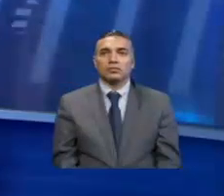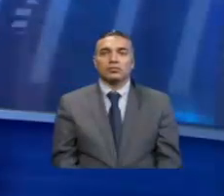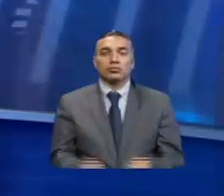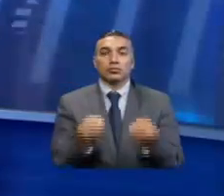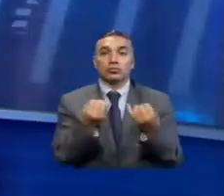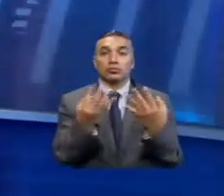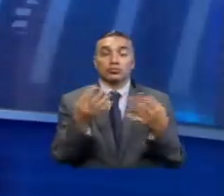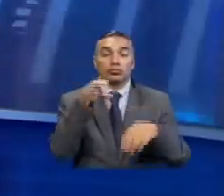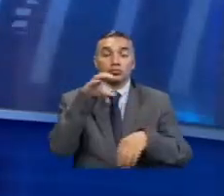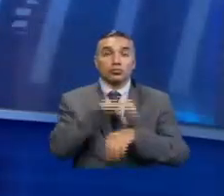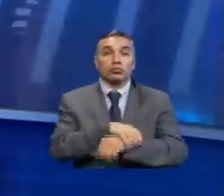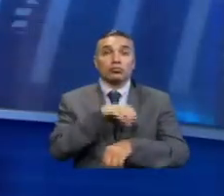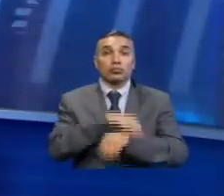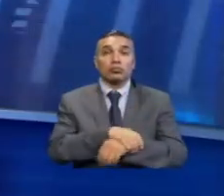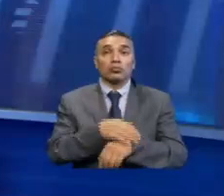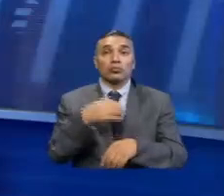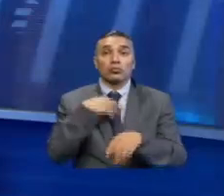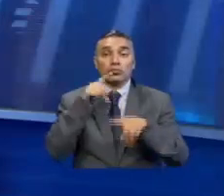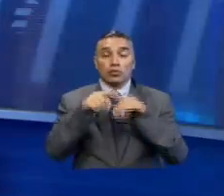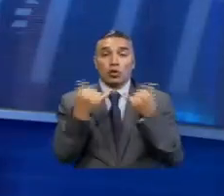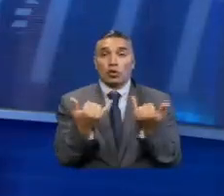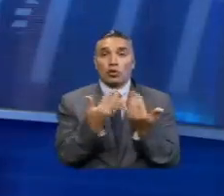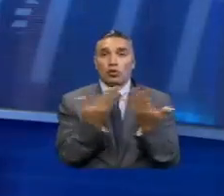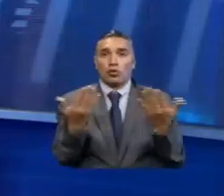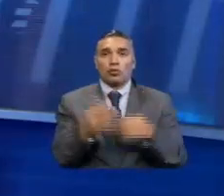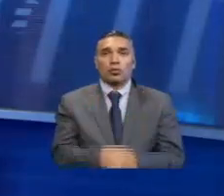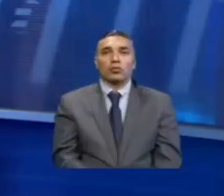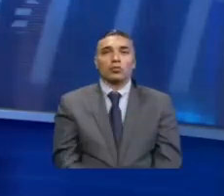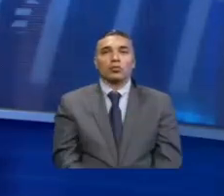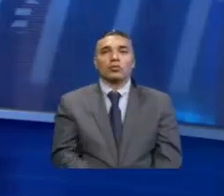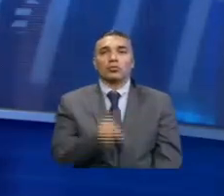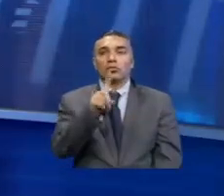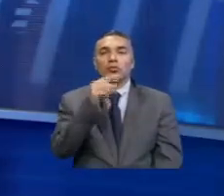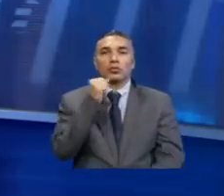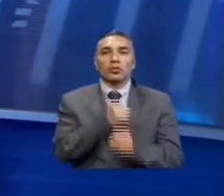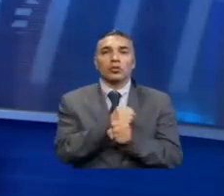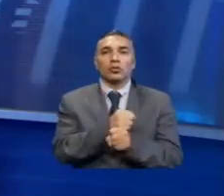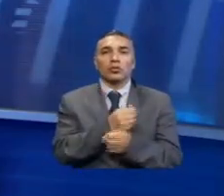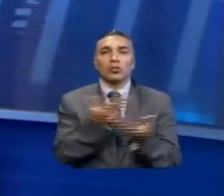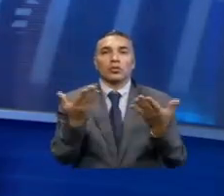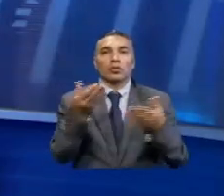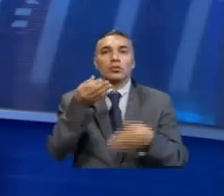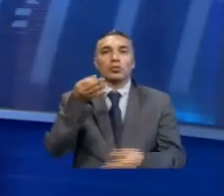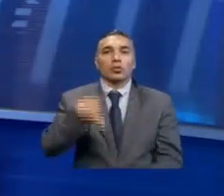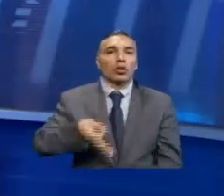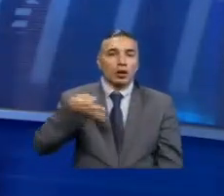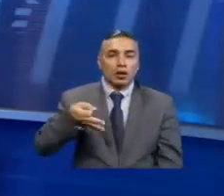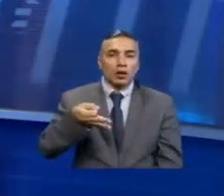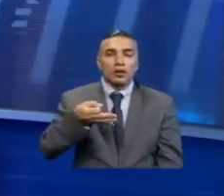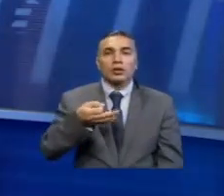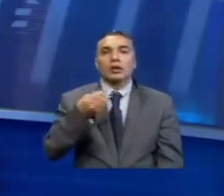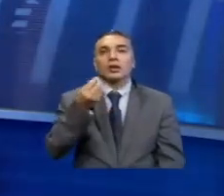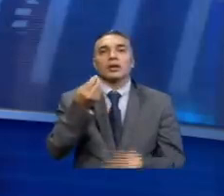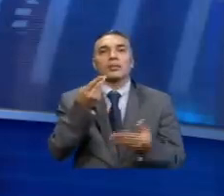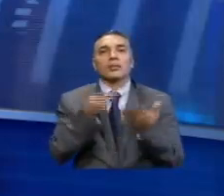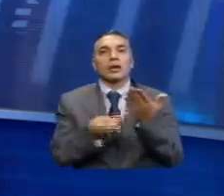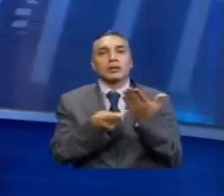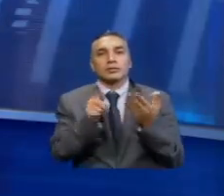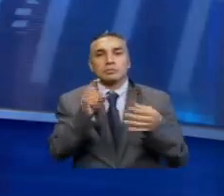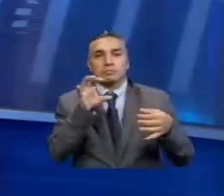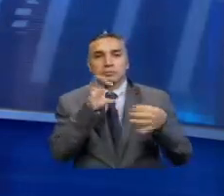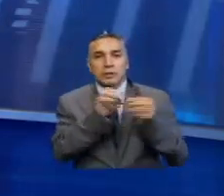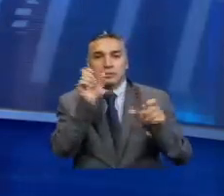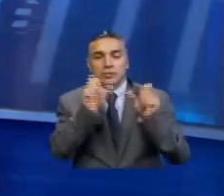Los detenidos dejan hasta esta hora el resultado de un mega operativo desplegado en el Cantón Durán. ¿Y a qué delitos están